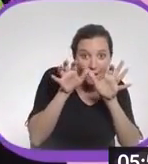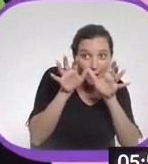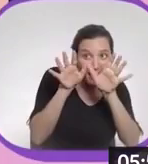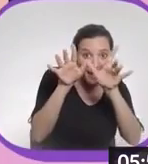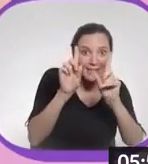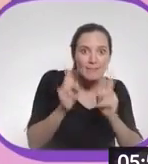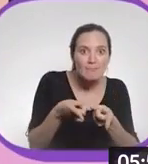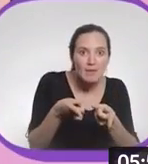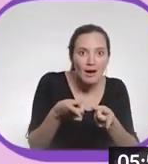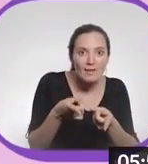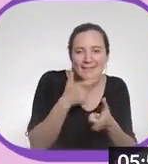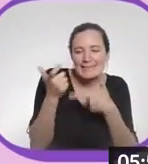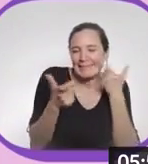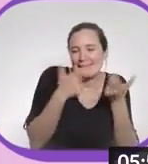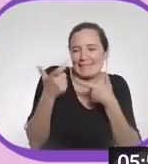haremos.